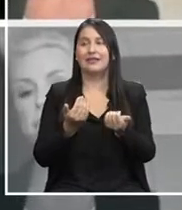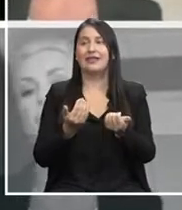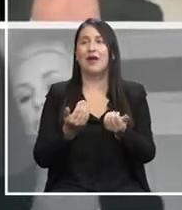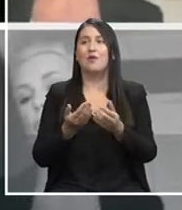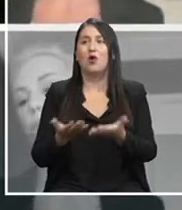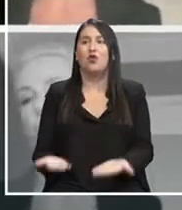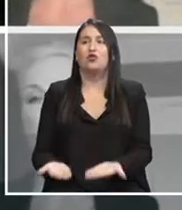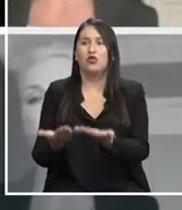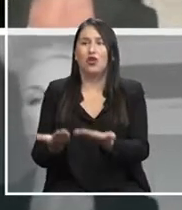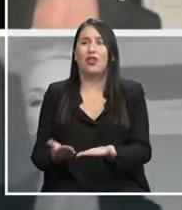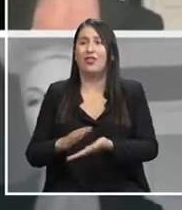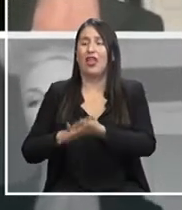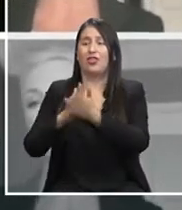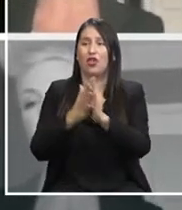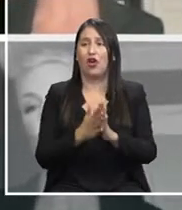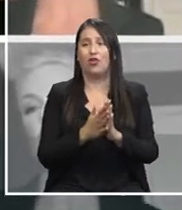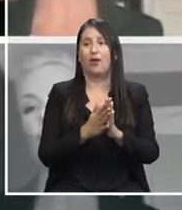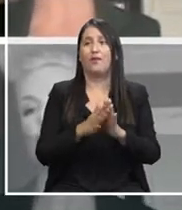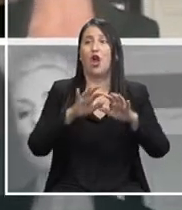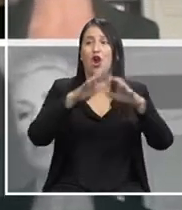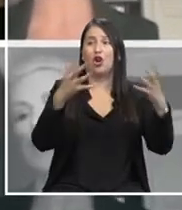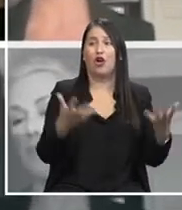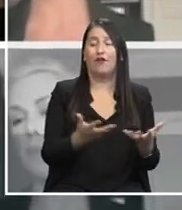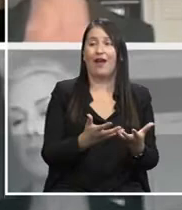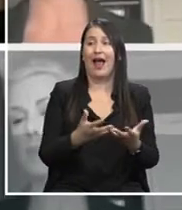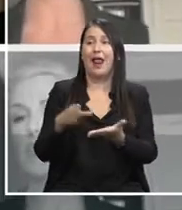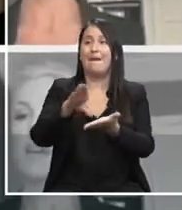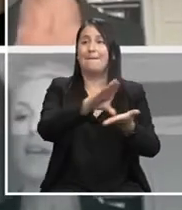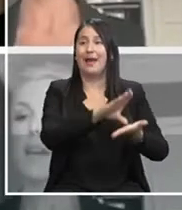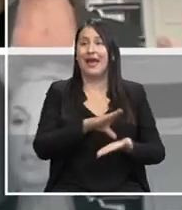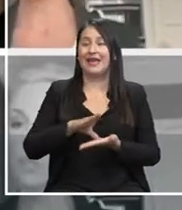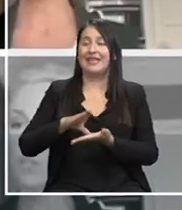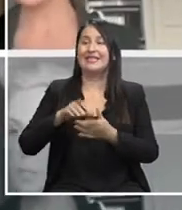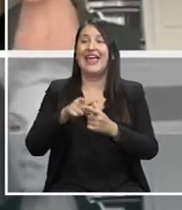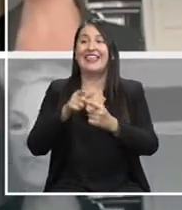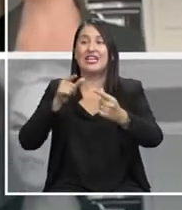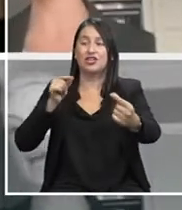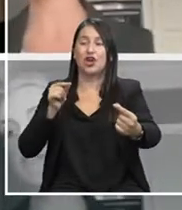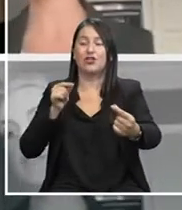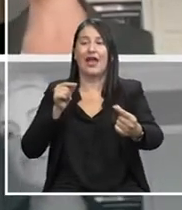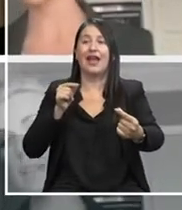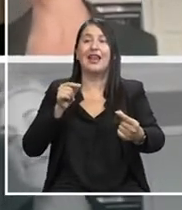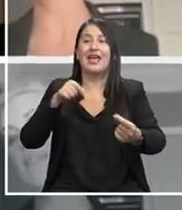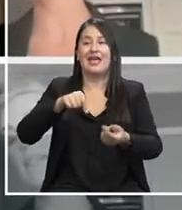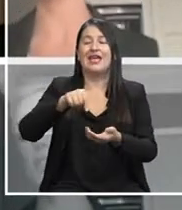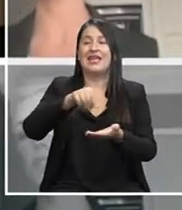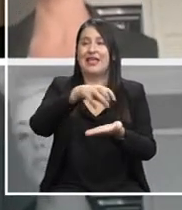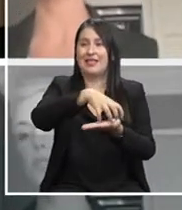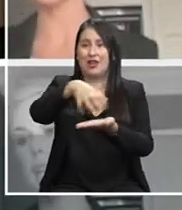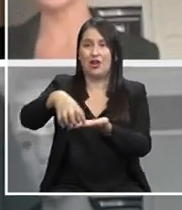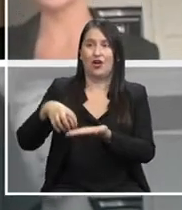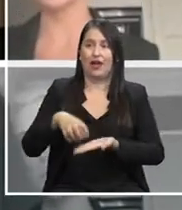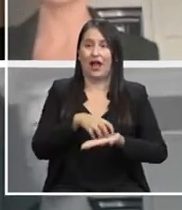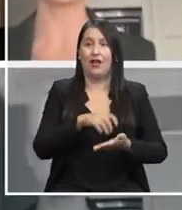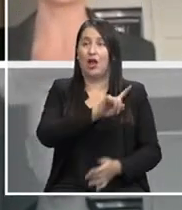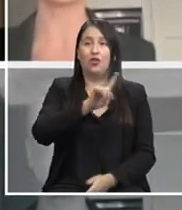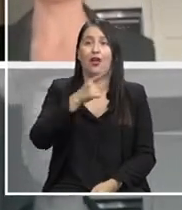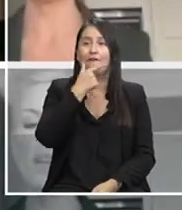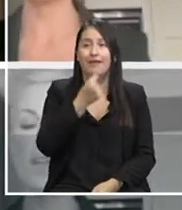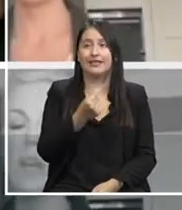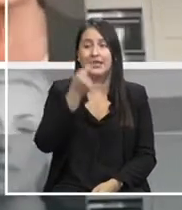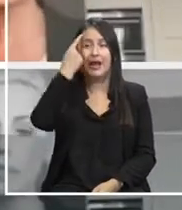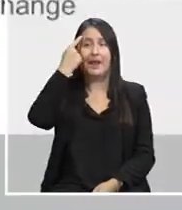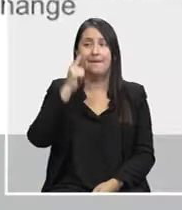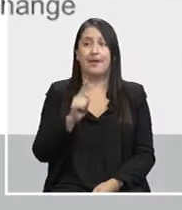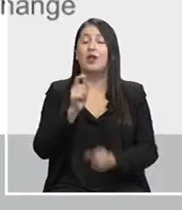los niveles, global, regional, nacional y local. No va a ser fácil, pero la ciencia muestra